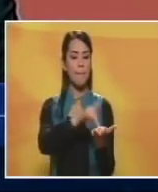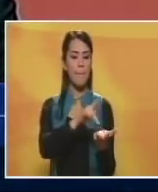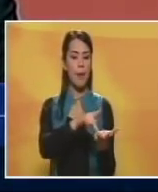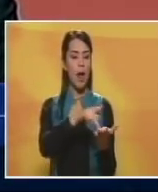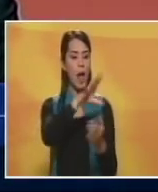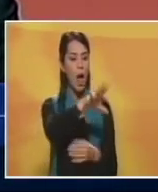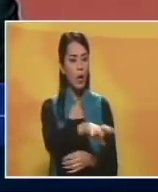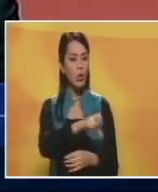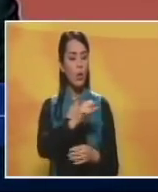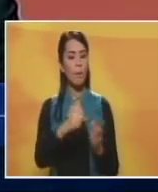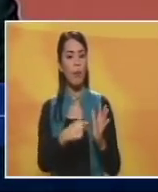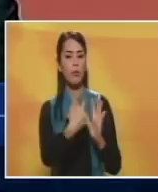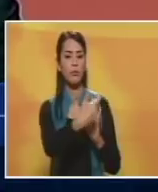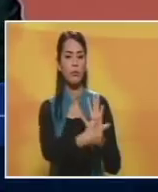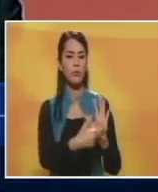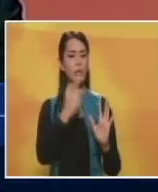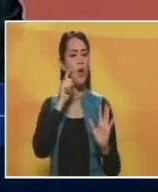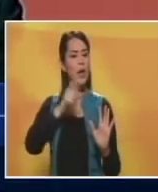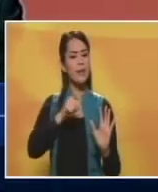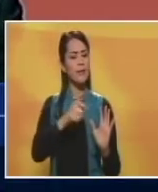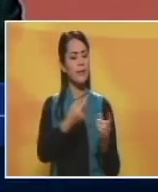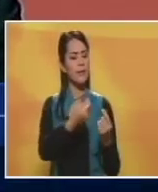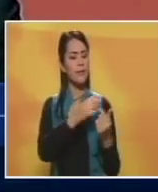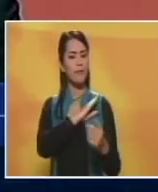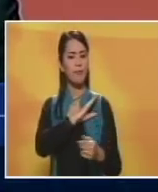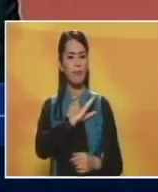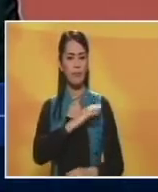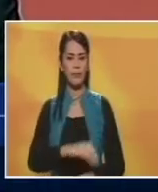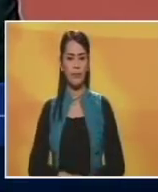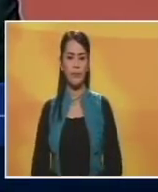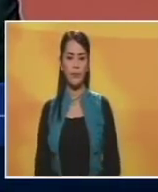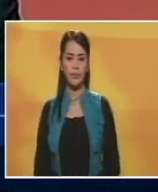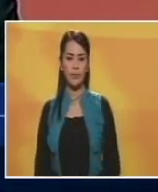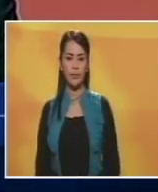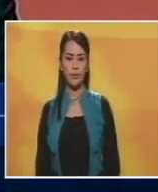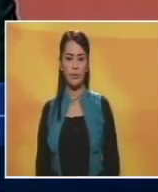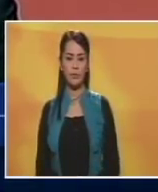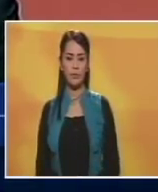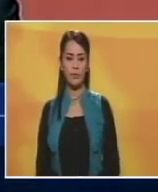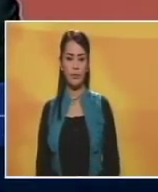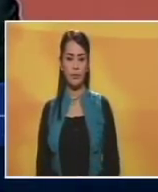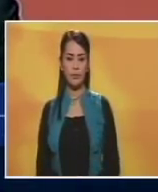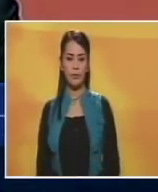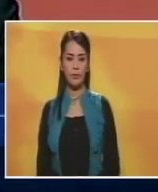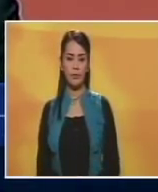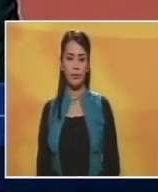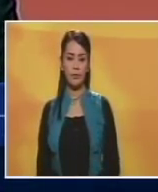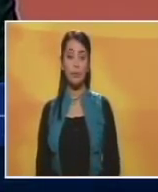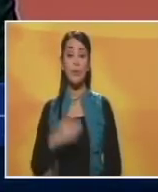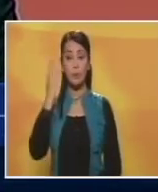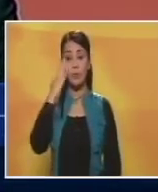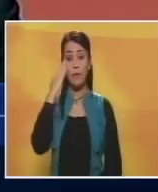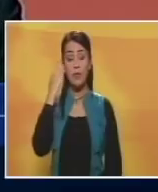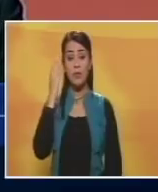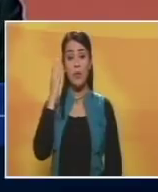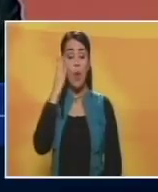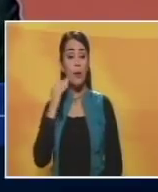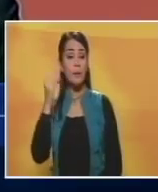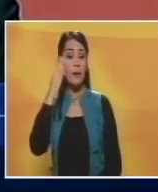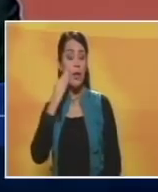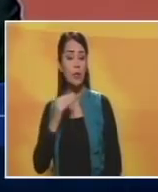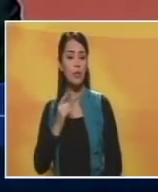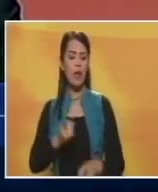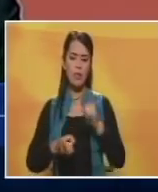comprar los productos para la satisfacción de sus necesidades básicas. ¿no? Hemos conocido la experiencia de muchos